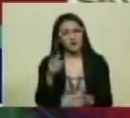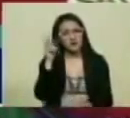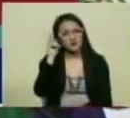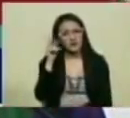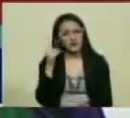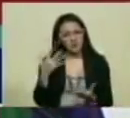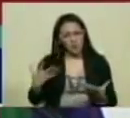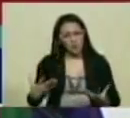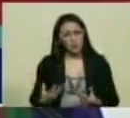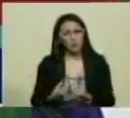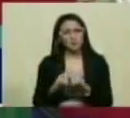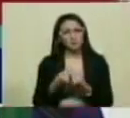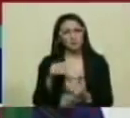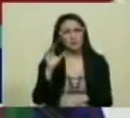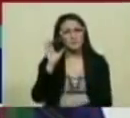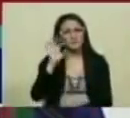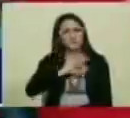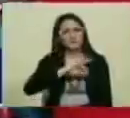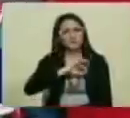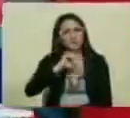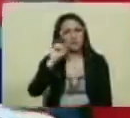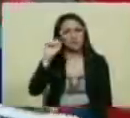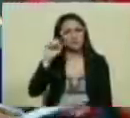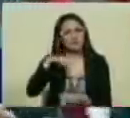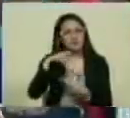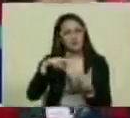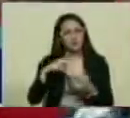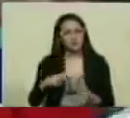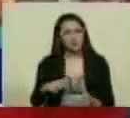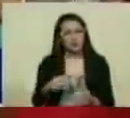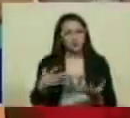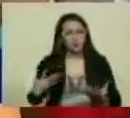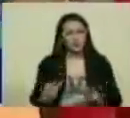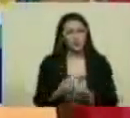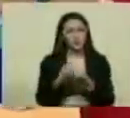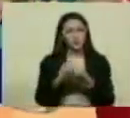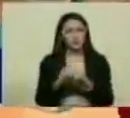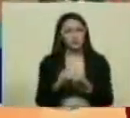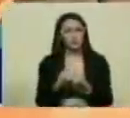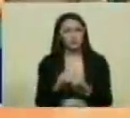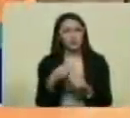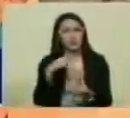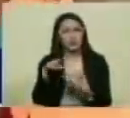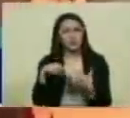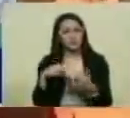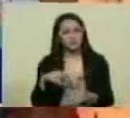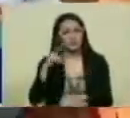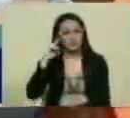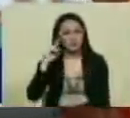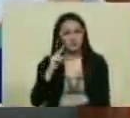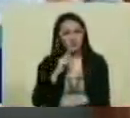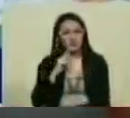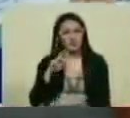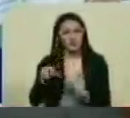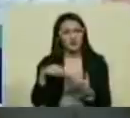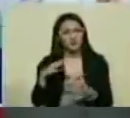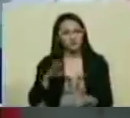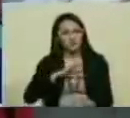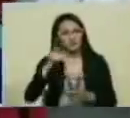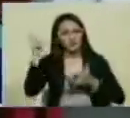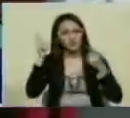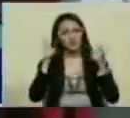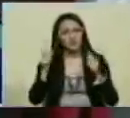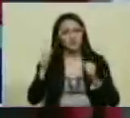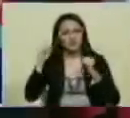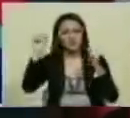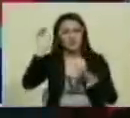construir juntos una patria socialista, revolucionaria. Vamos a construir juntos la revolución bolivariana, la revolución de Hugo Chávez. ¡Que